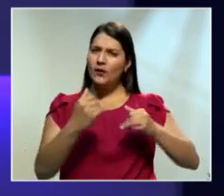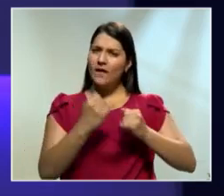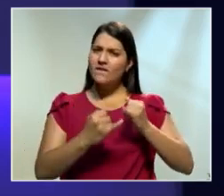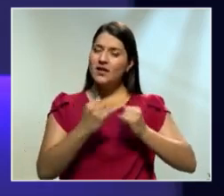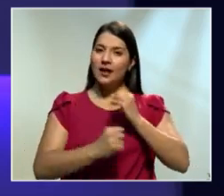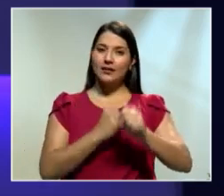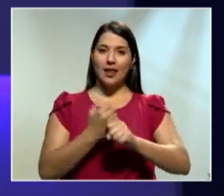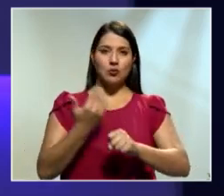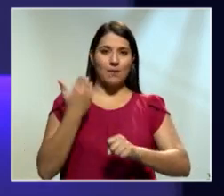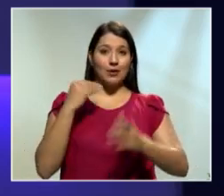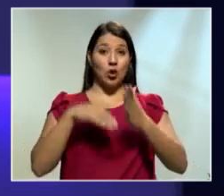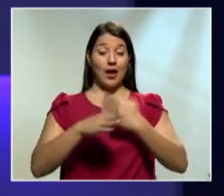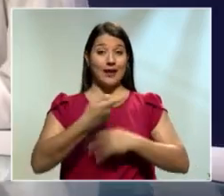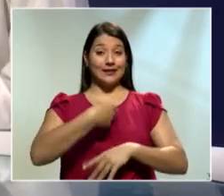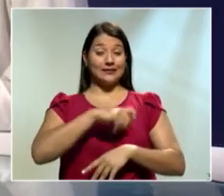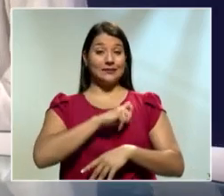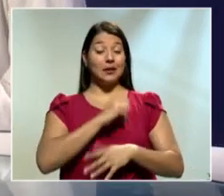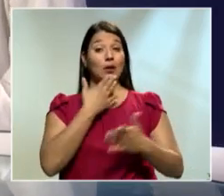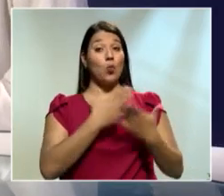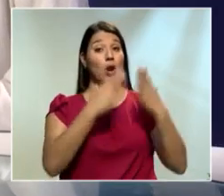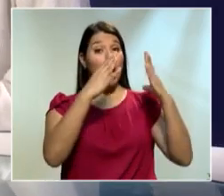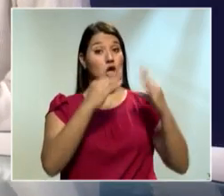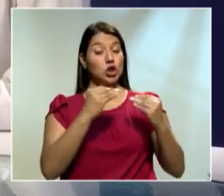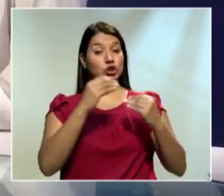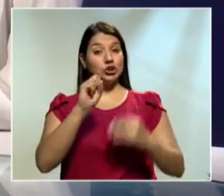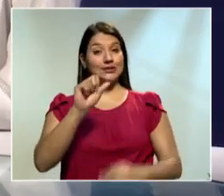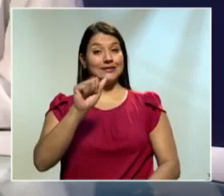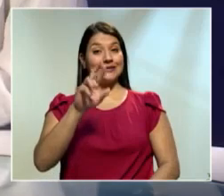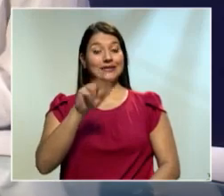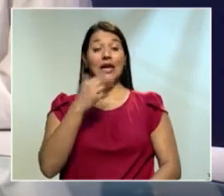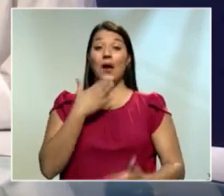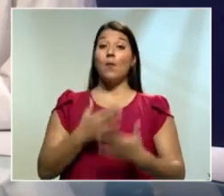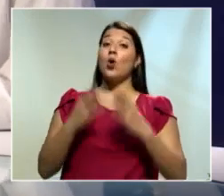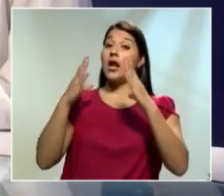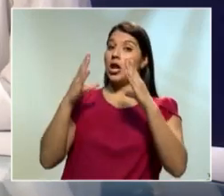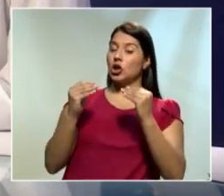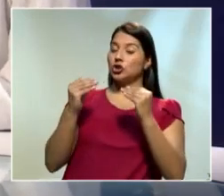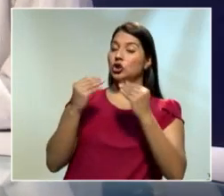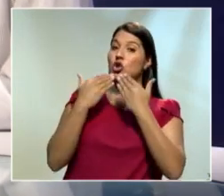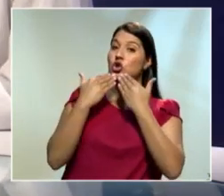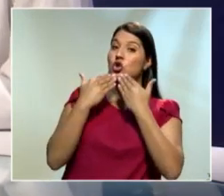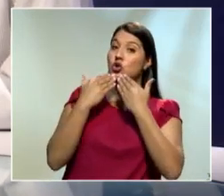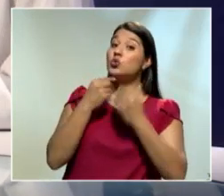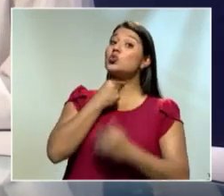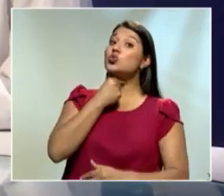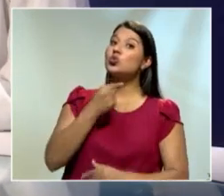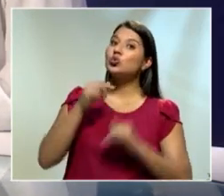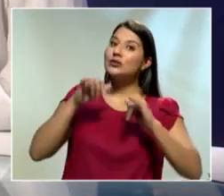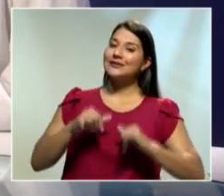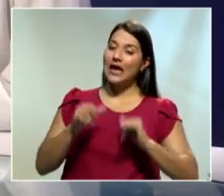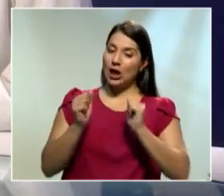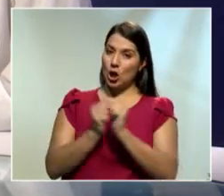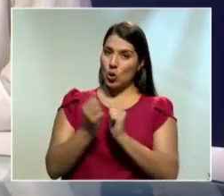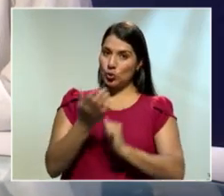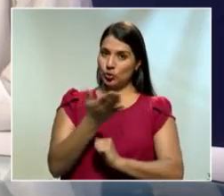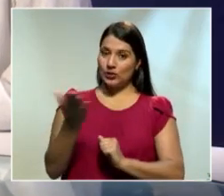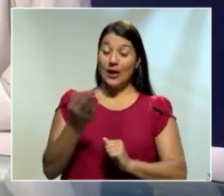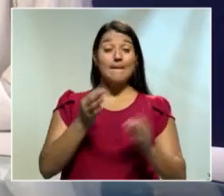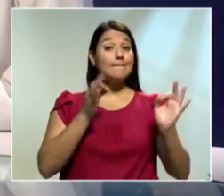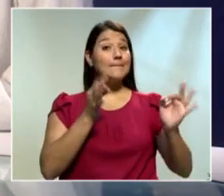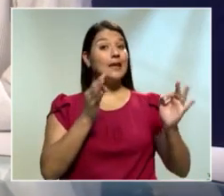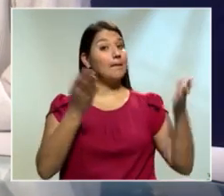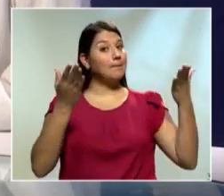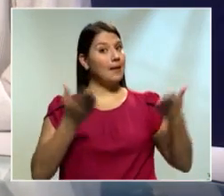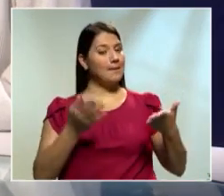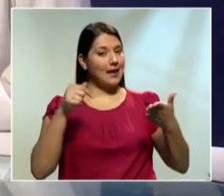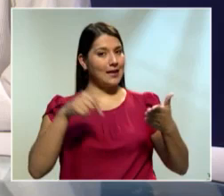en España. Buenas noches, Sara. Buenas noches, don Ernesto. Un gusto estar acá compartiendo esta noche con ustedes. Buenísimo. Bienvenida al